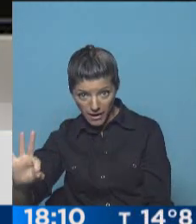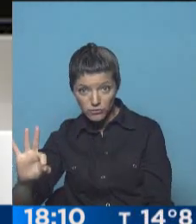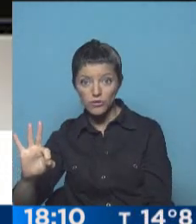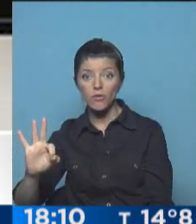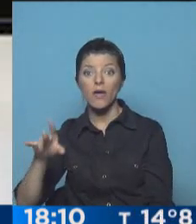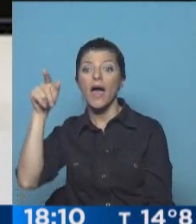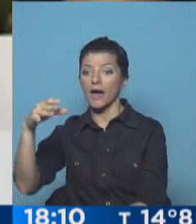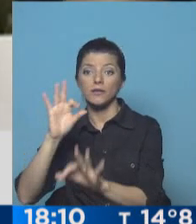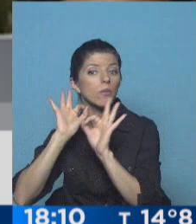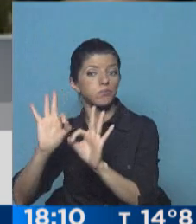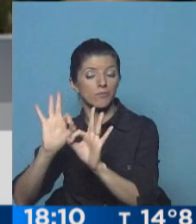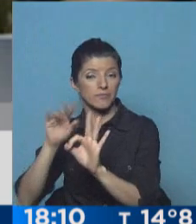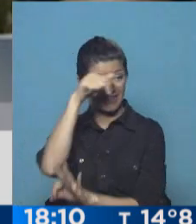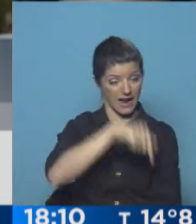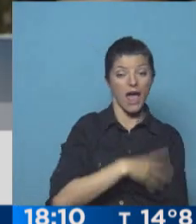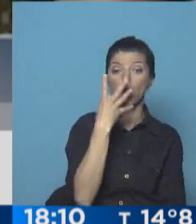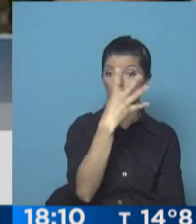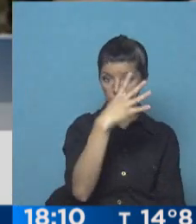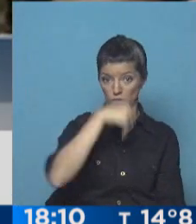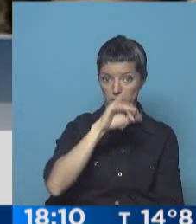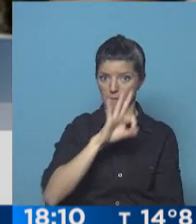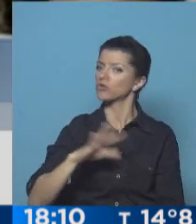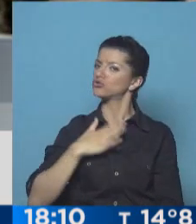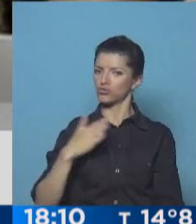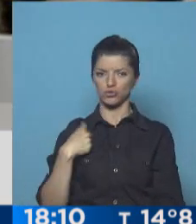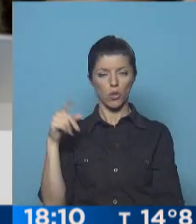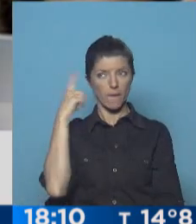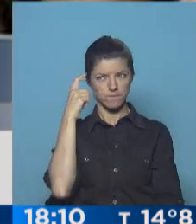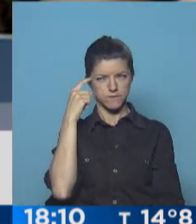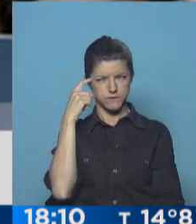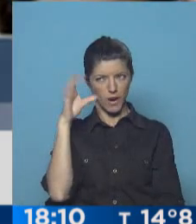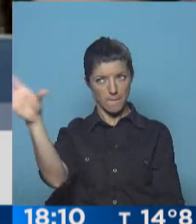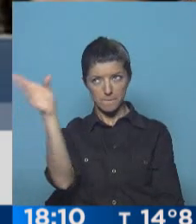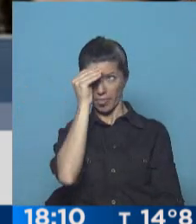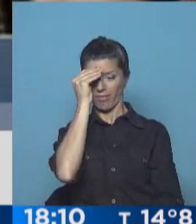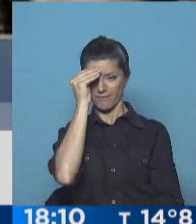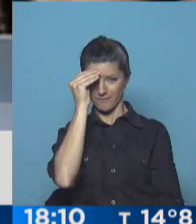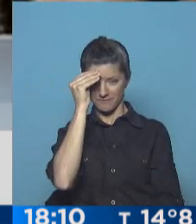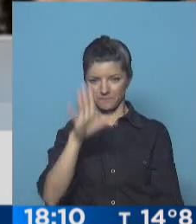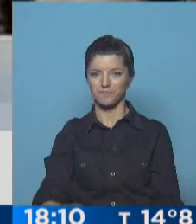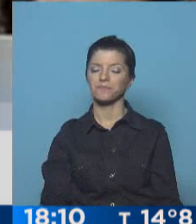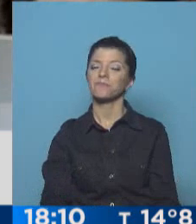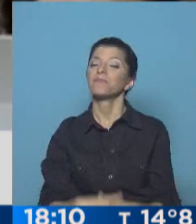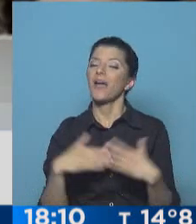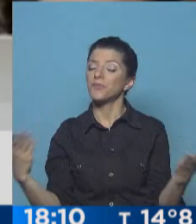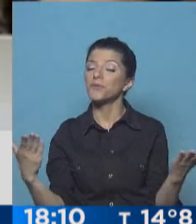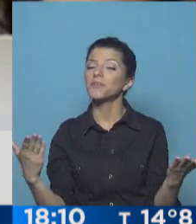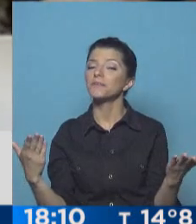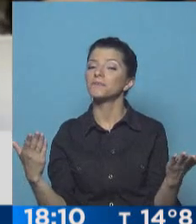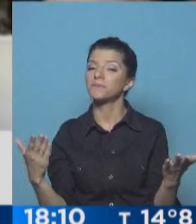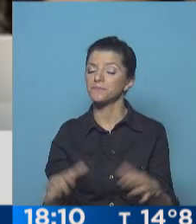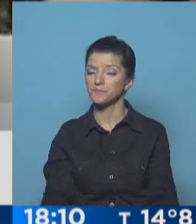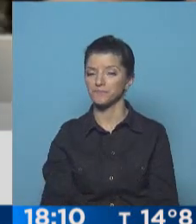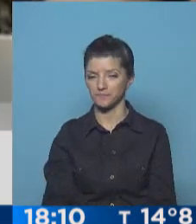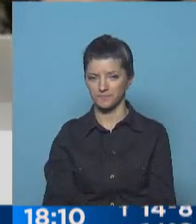en Santa Cruz, el 4 de marzo. Te lo tengo todo aprendido de memoria, como verán. Así que la verdad que